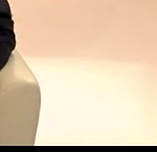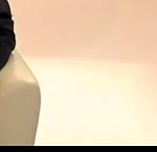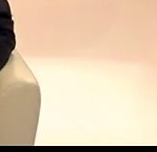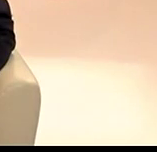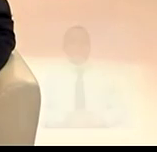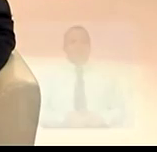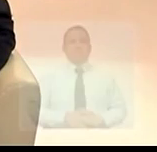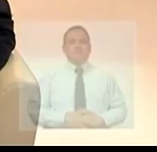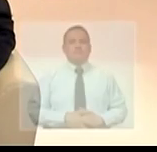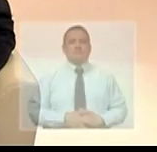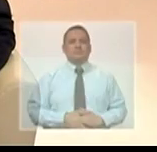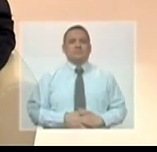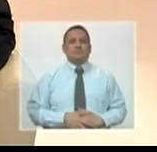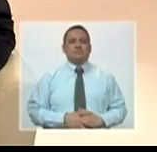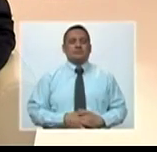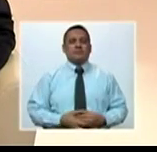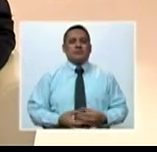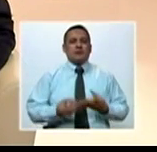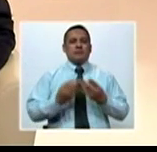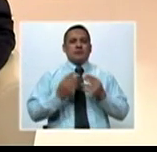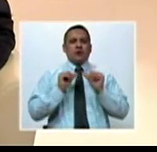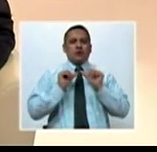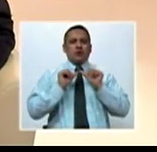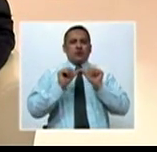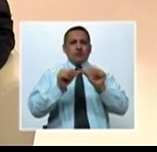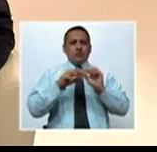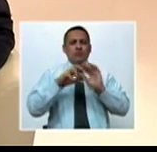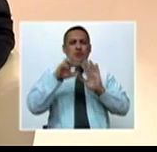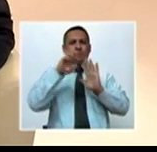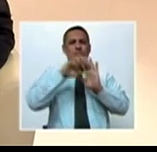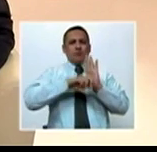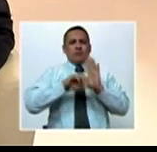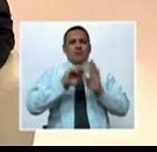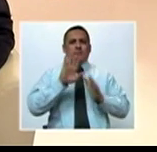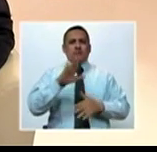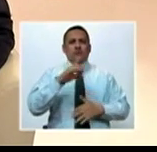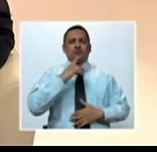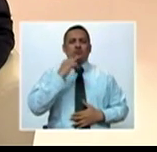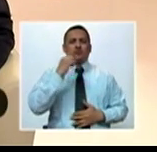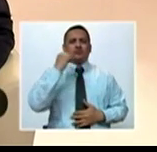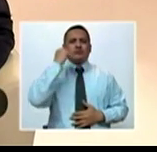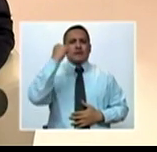Seguimos con el programa Tus Derechos y ahora tenemos el agrado de